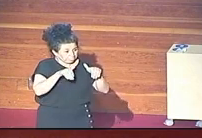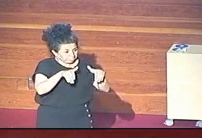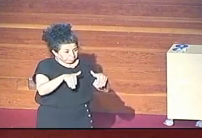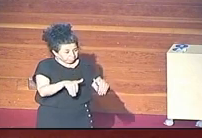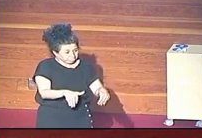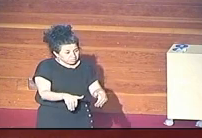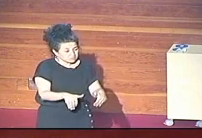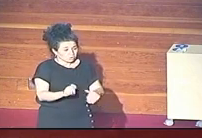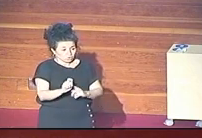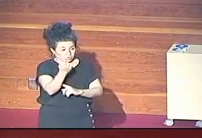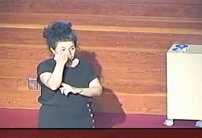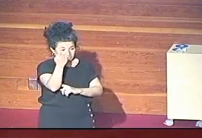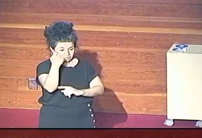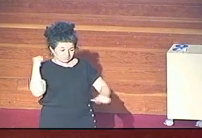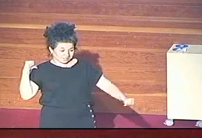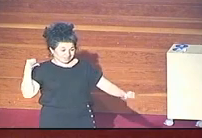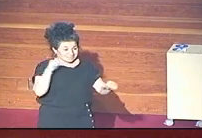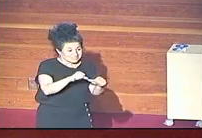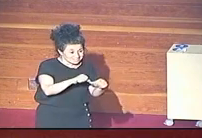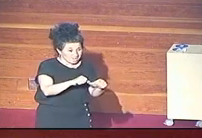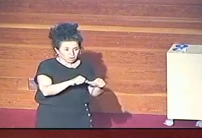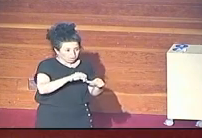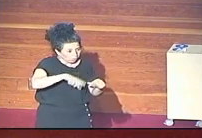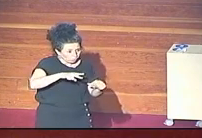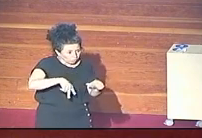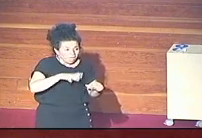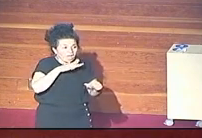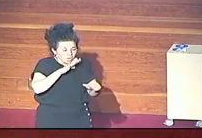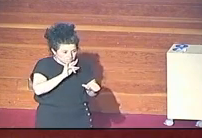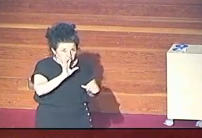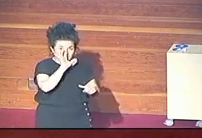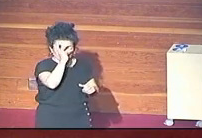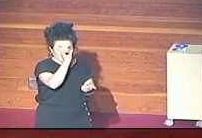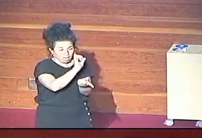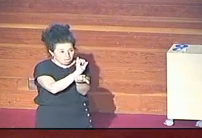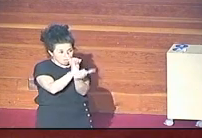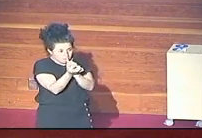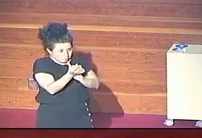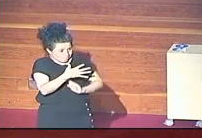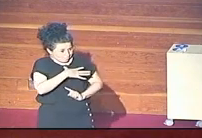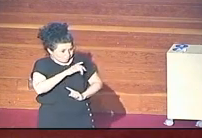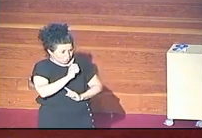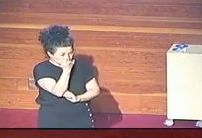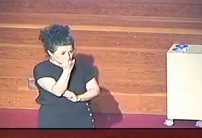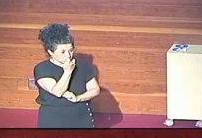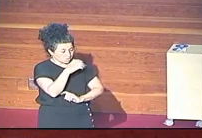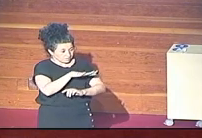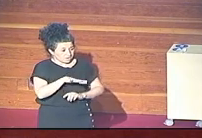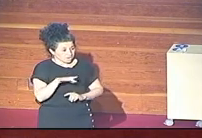que no habíamos conseguido nunca que es alterar el clima y tienen un origen similar